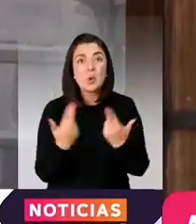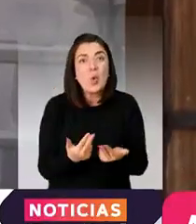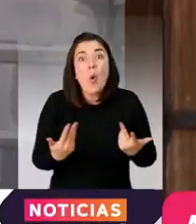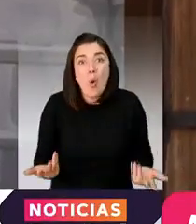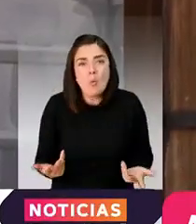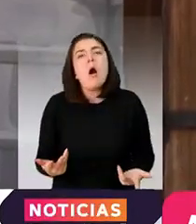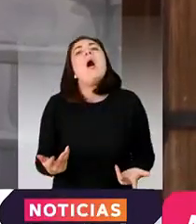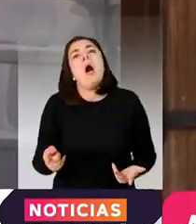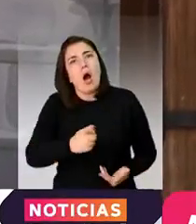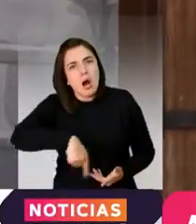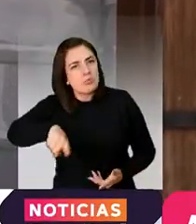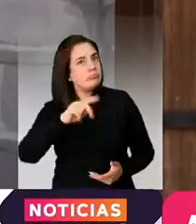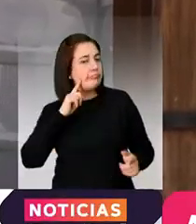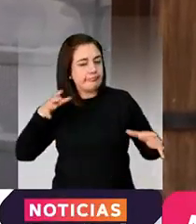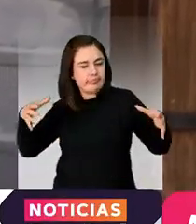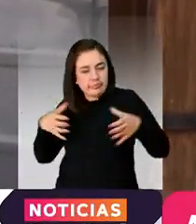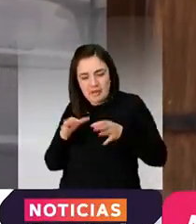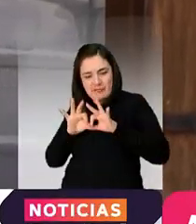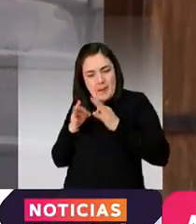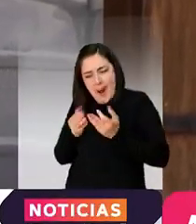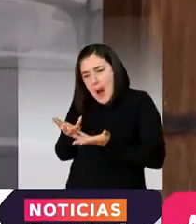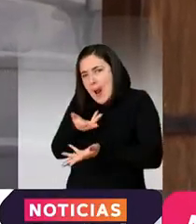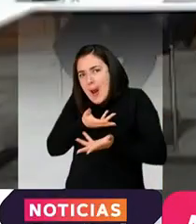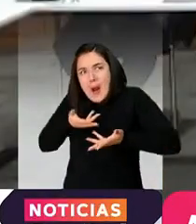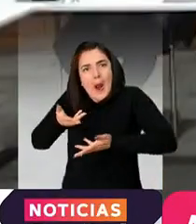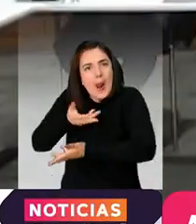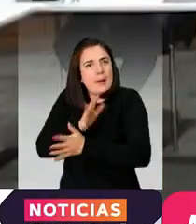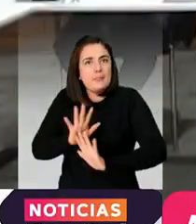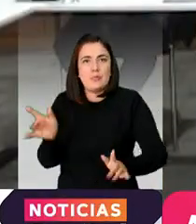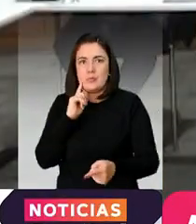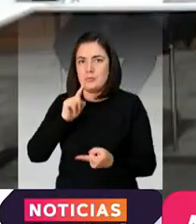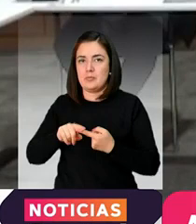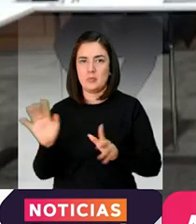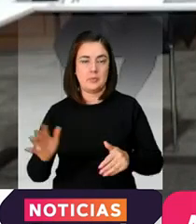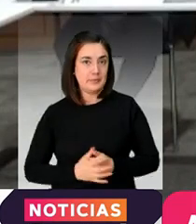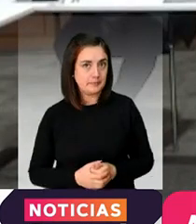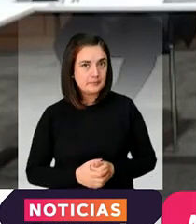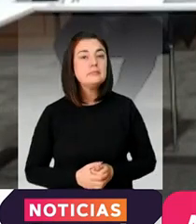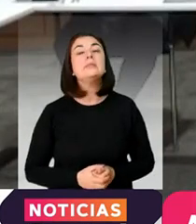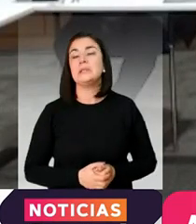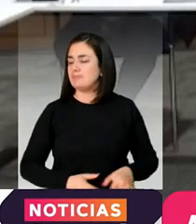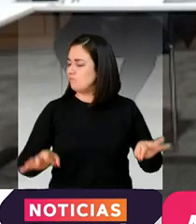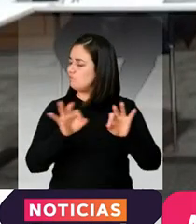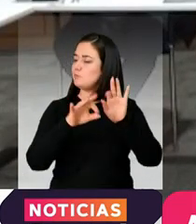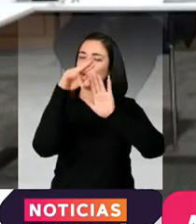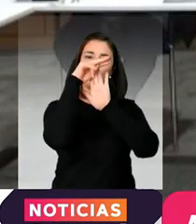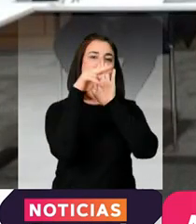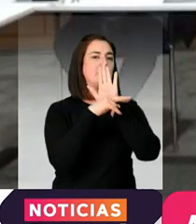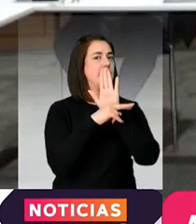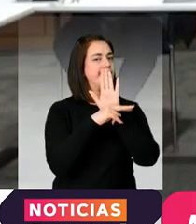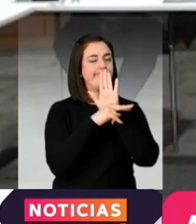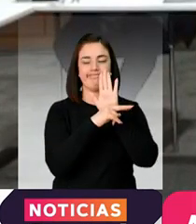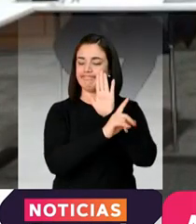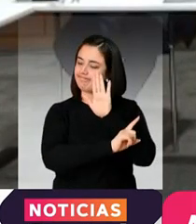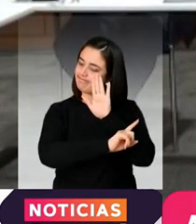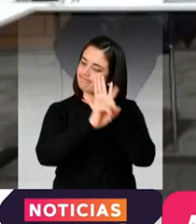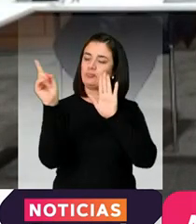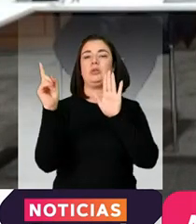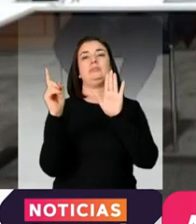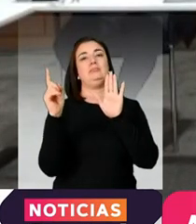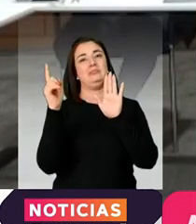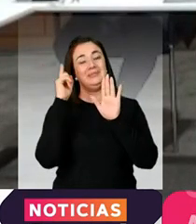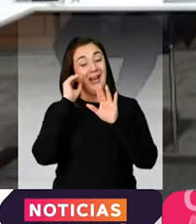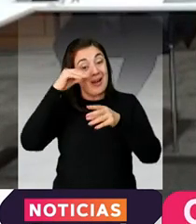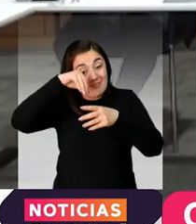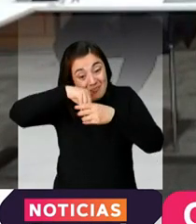solamente con el círculo familiar más cercano de convivencia. Está completamente restringido. Incluso dentro de